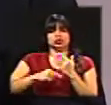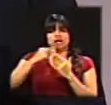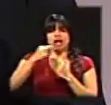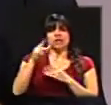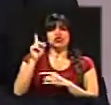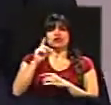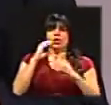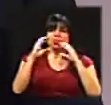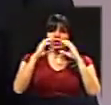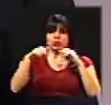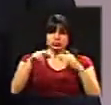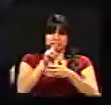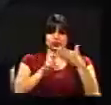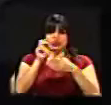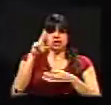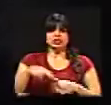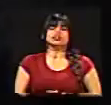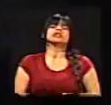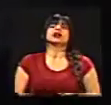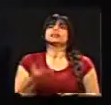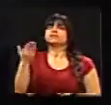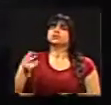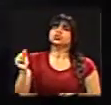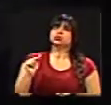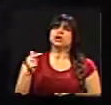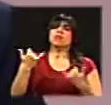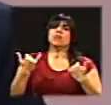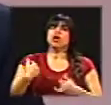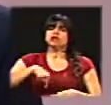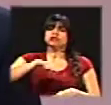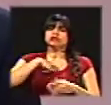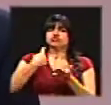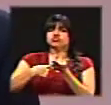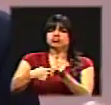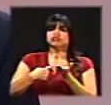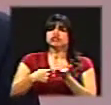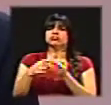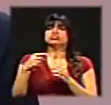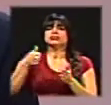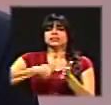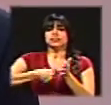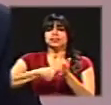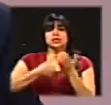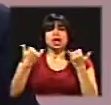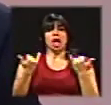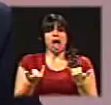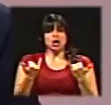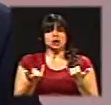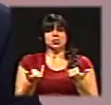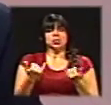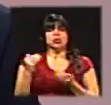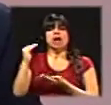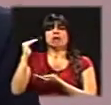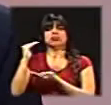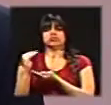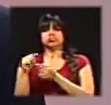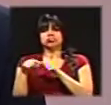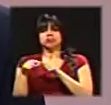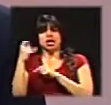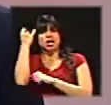Rica. Don Gustavo, ahora hablábamos de que el electorado actual es menos ideológico.